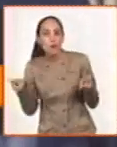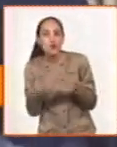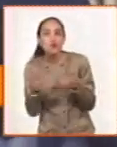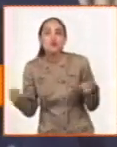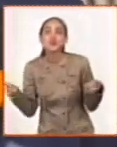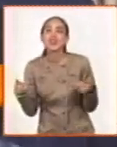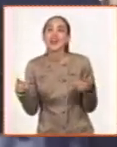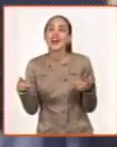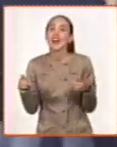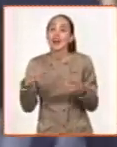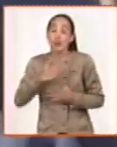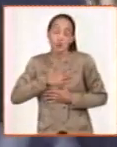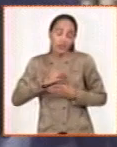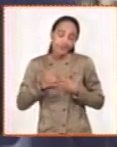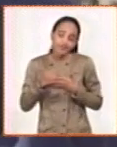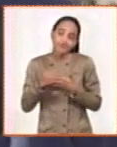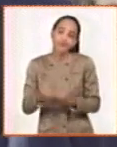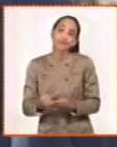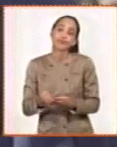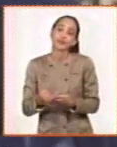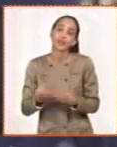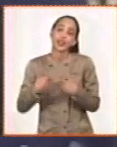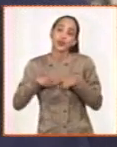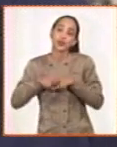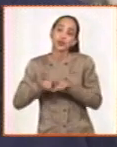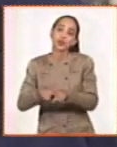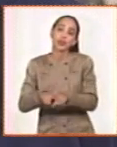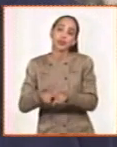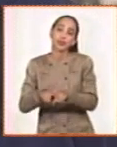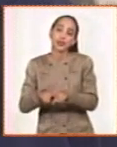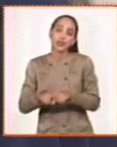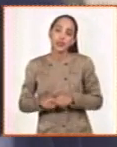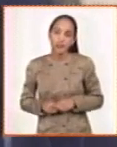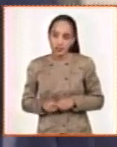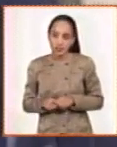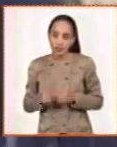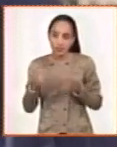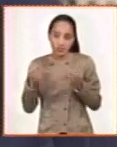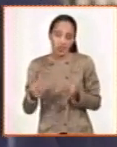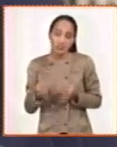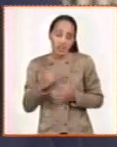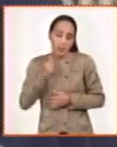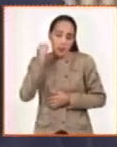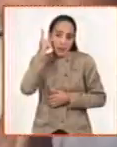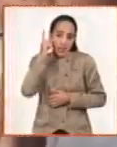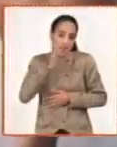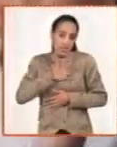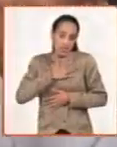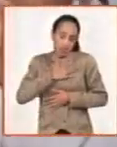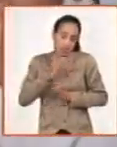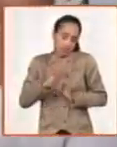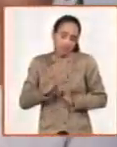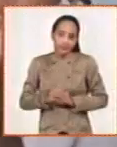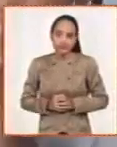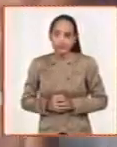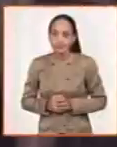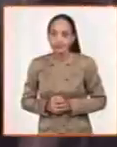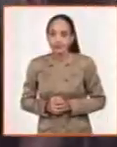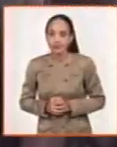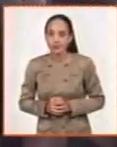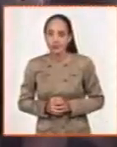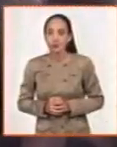y de nuestra solidaridad, de nuestra compañía, es una vivencia muy, muy particular. Las ilustraciones de